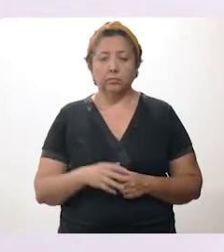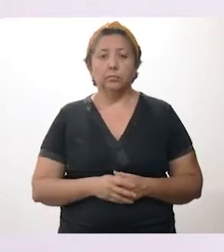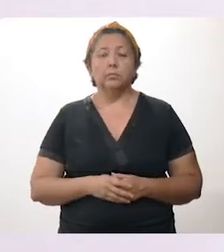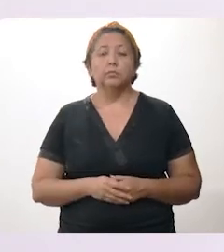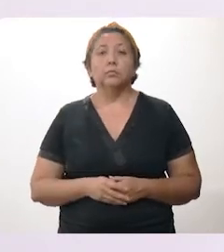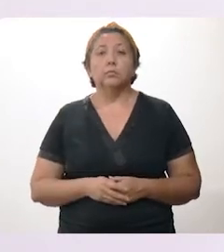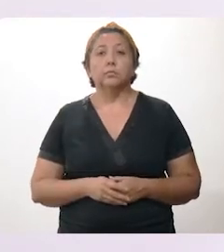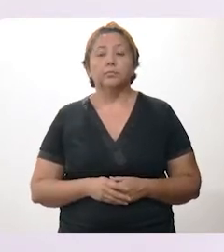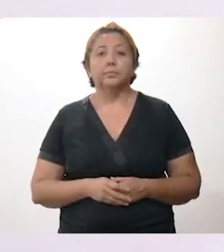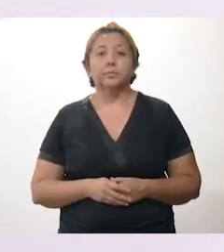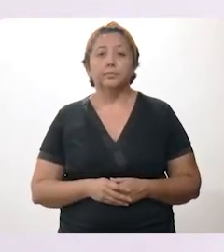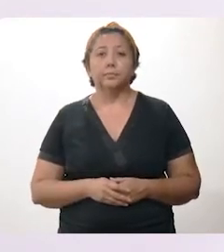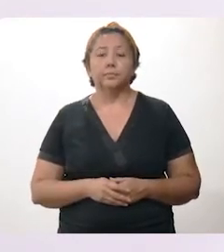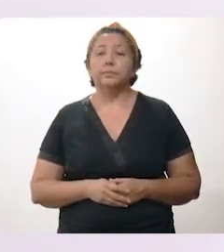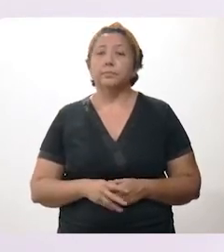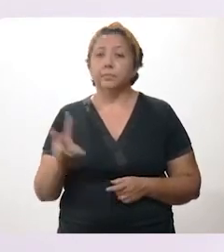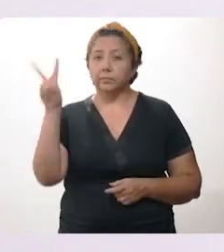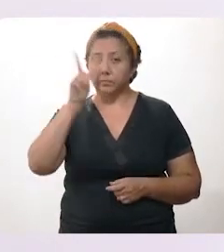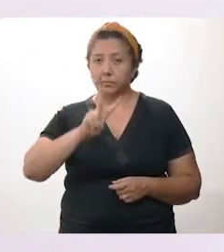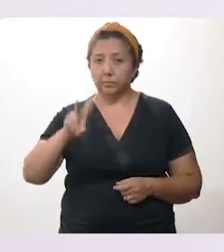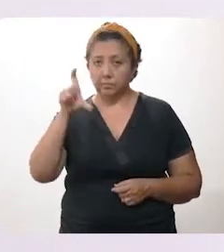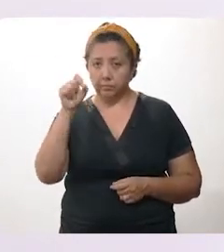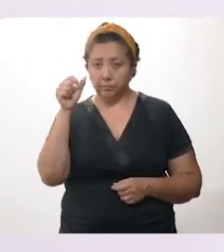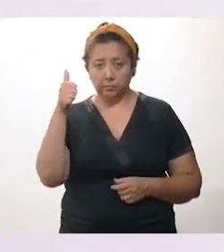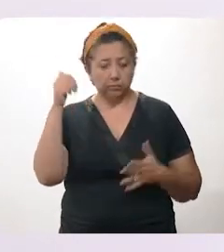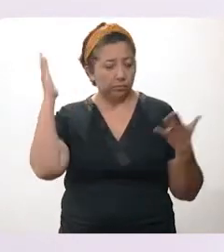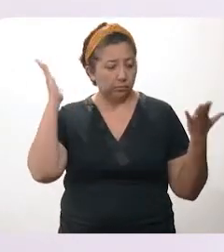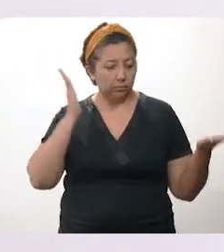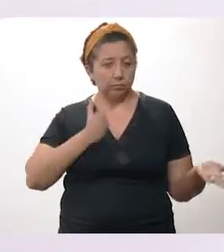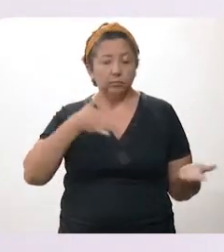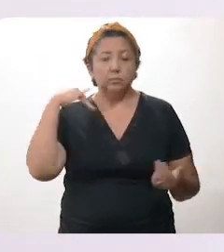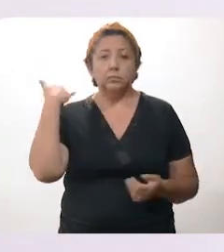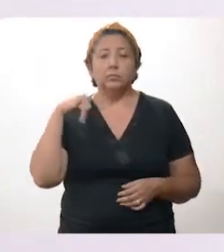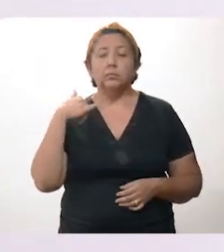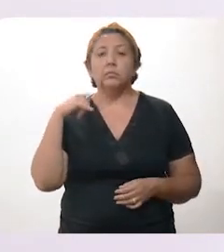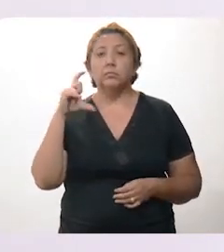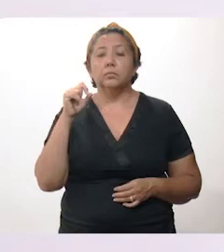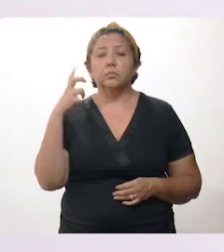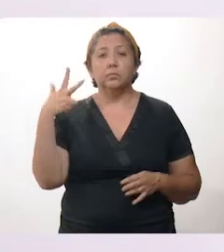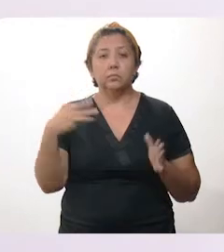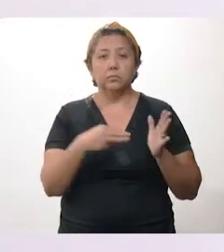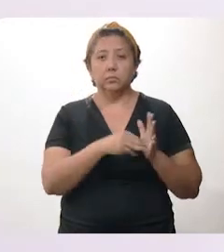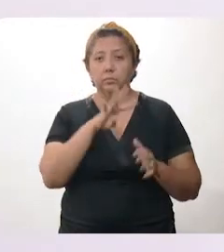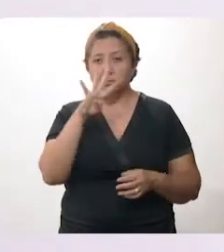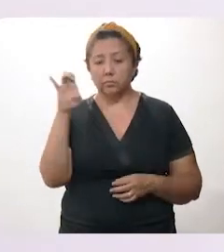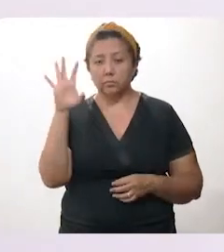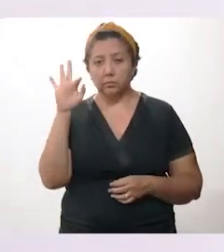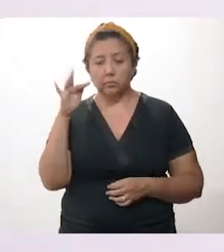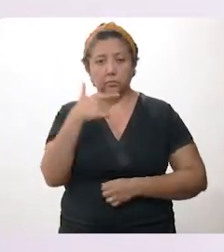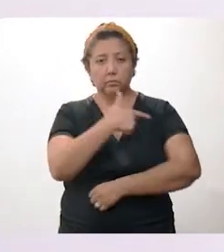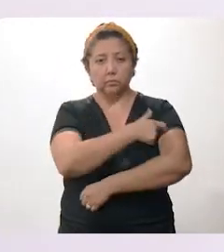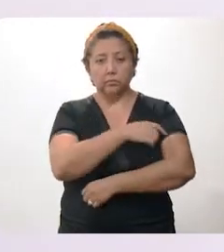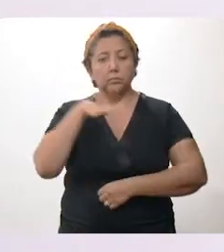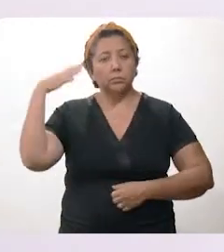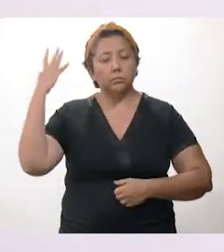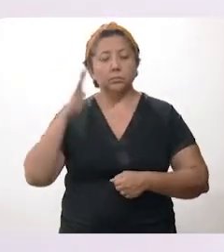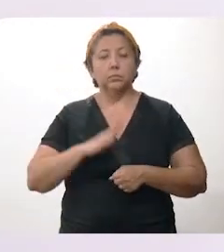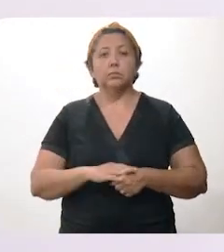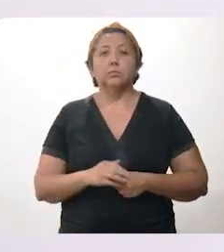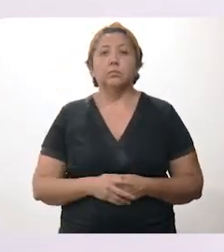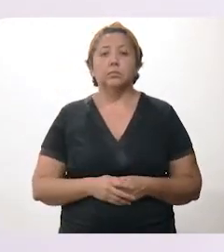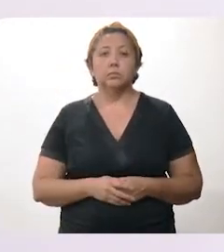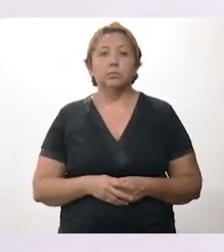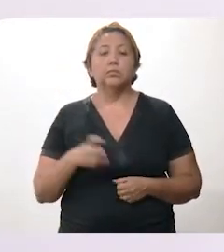interior del estado. El viernes 26 llegó a Yucatán un lote de 28.440 vacunas para adultos